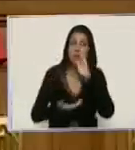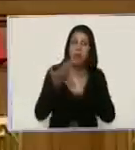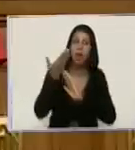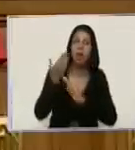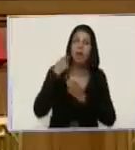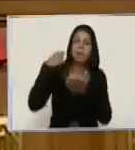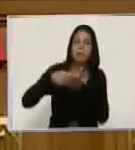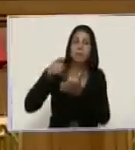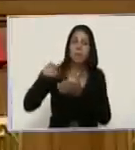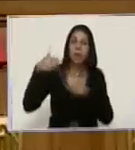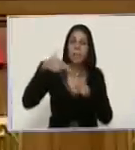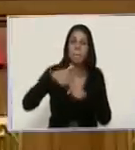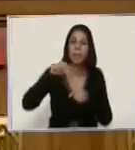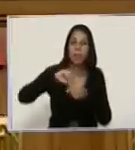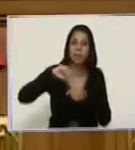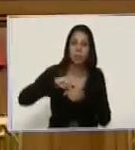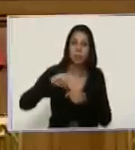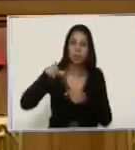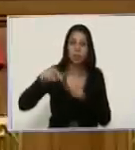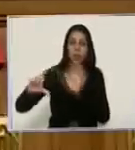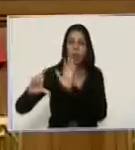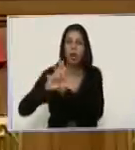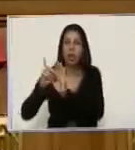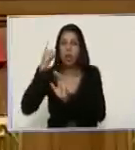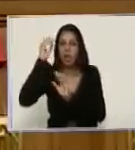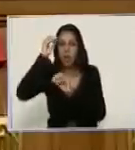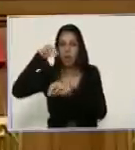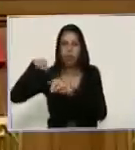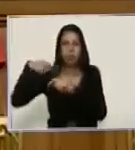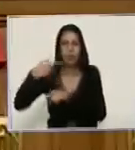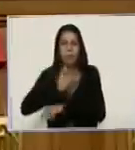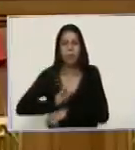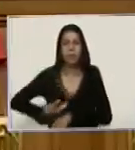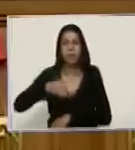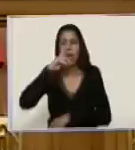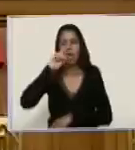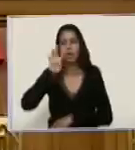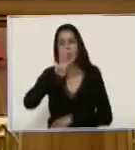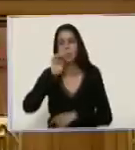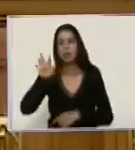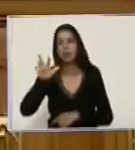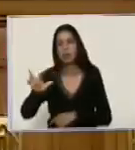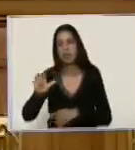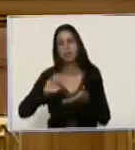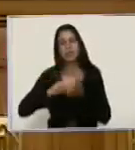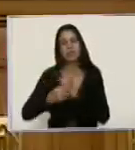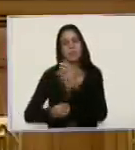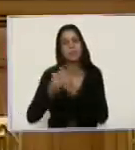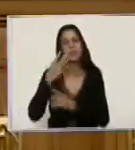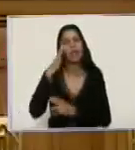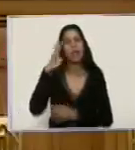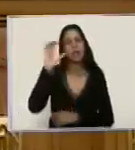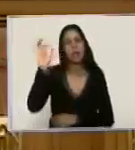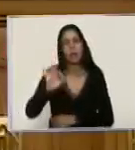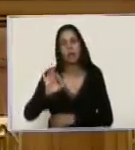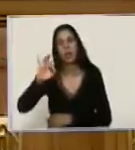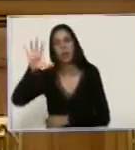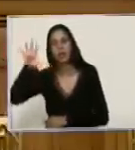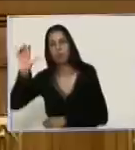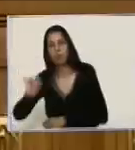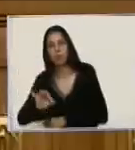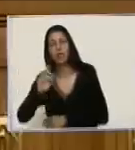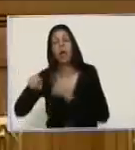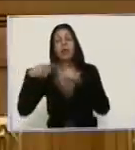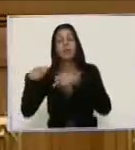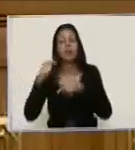a las petroleras, que sumado más la ley de Medina Angarita del año 43 crea el 50-50, el 50-50. Eso lo hace el 12 de